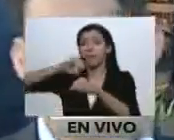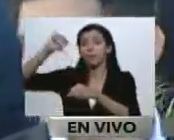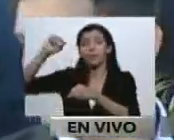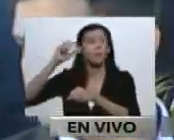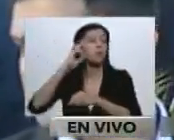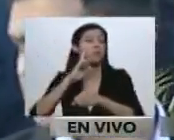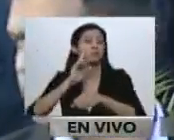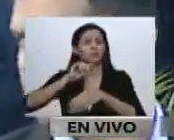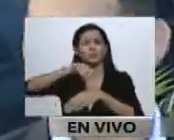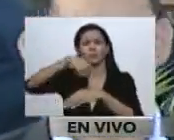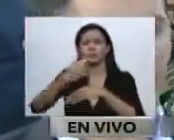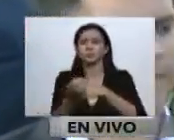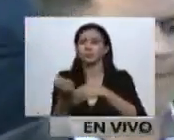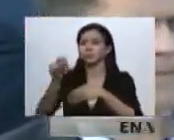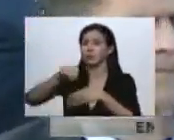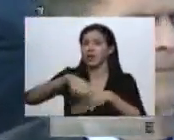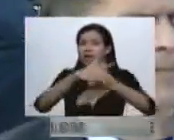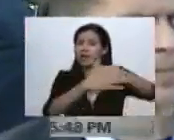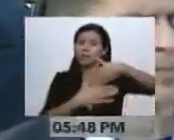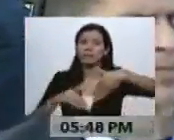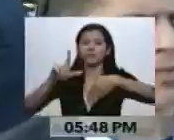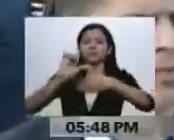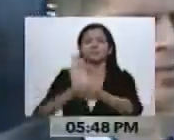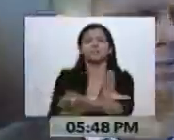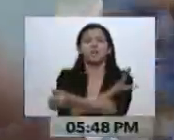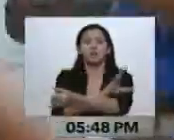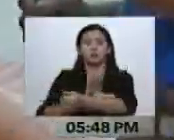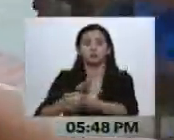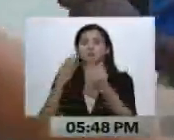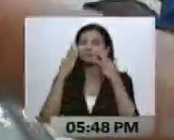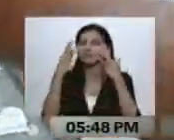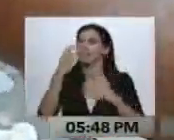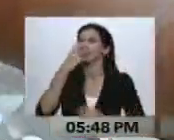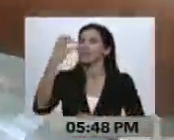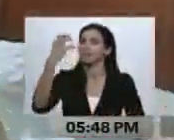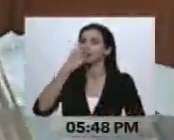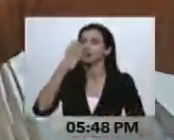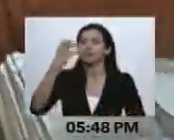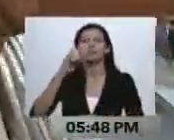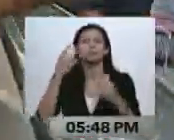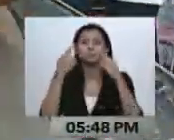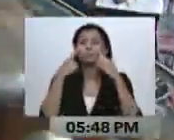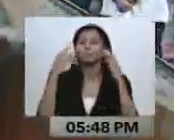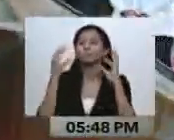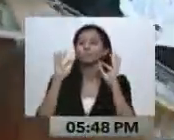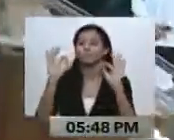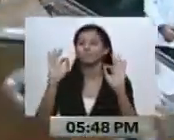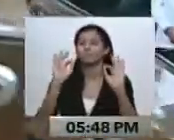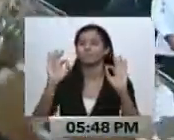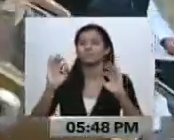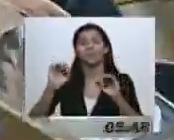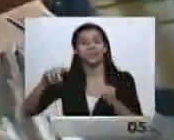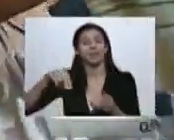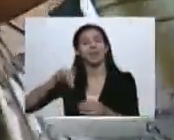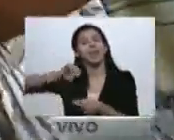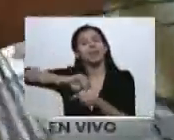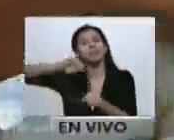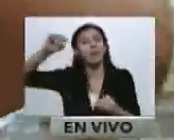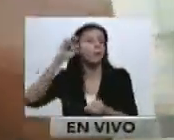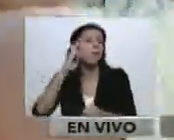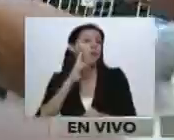Latina, alerta, alerta, alerta que camina la espada de Bolívar